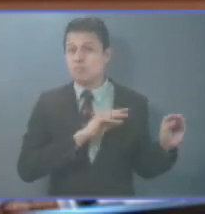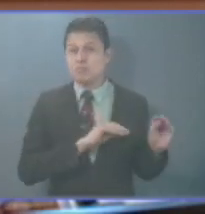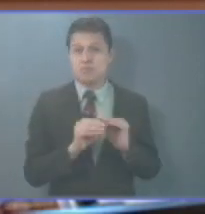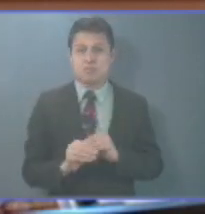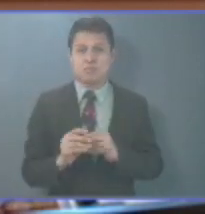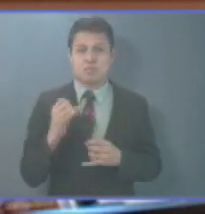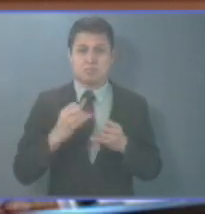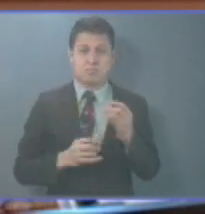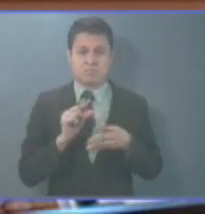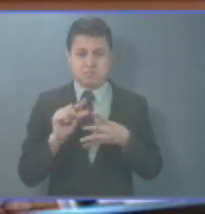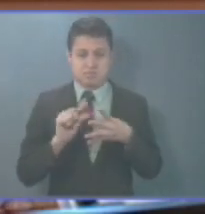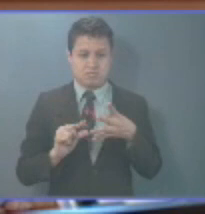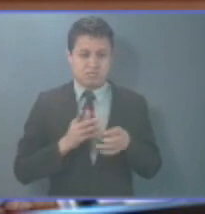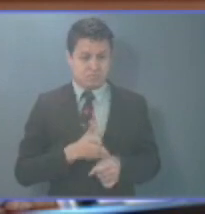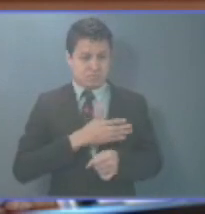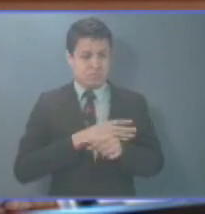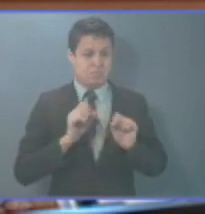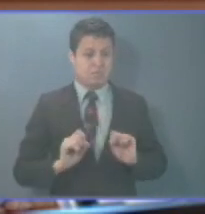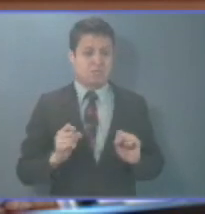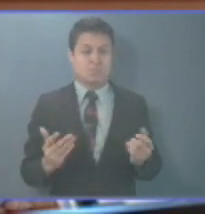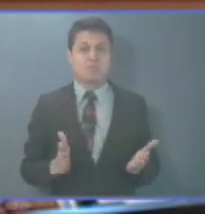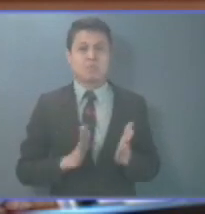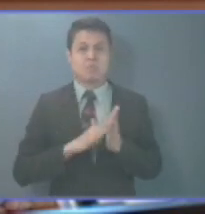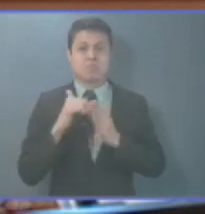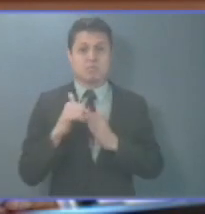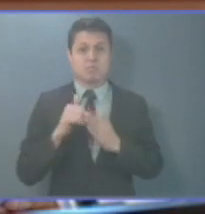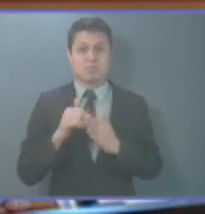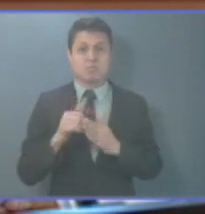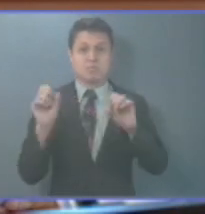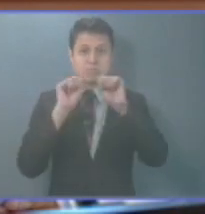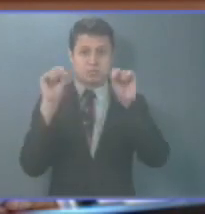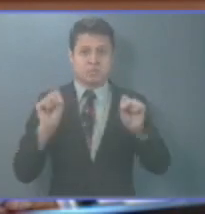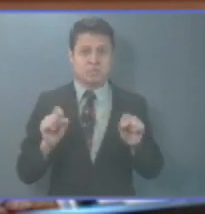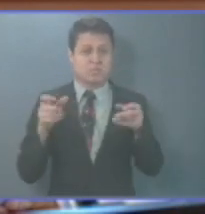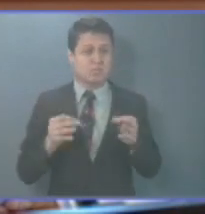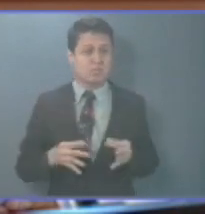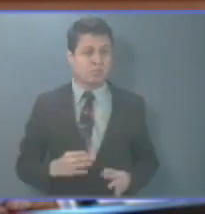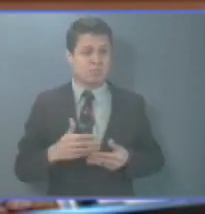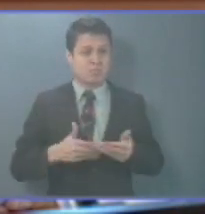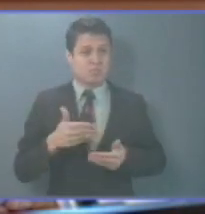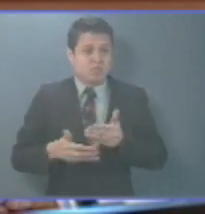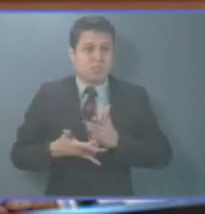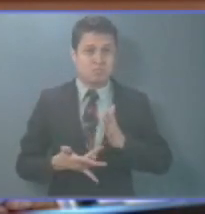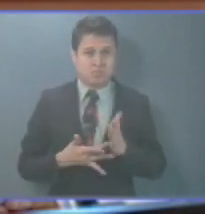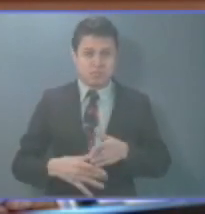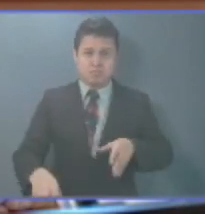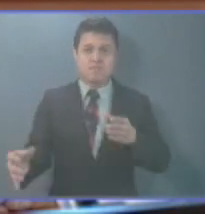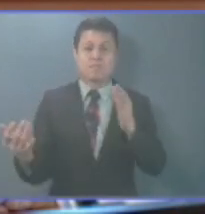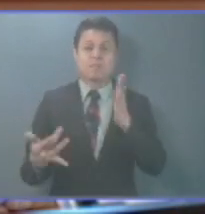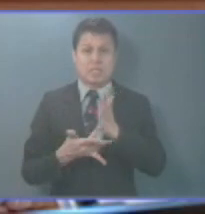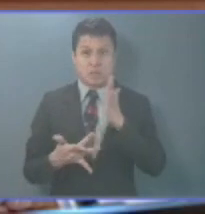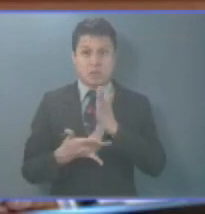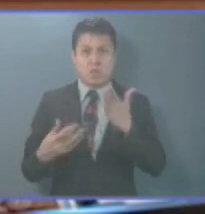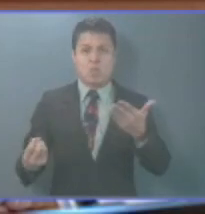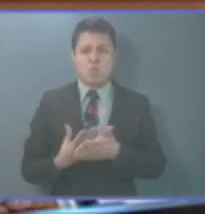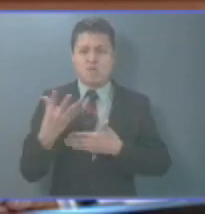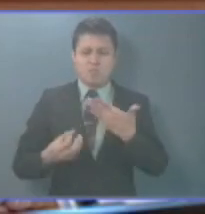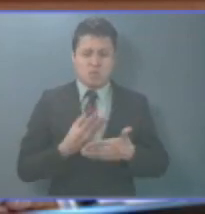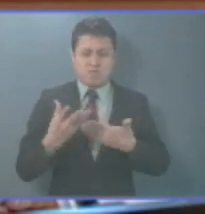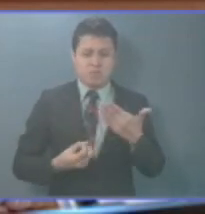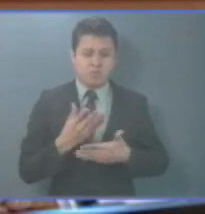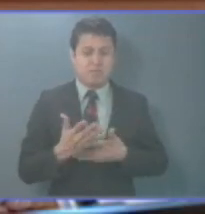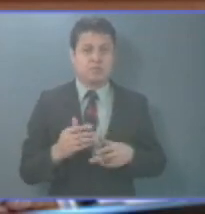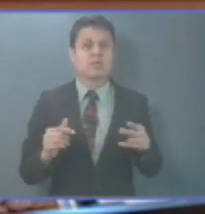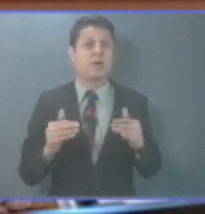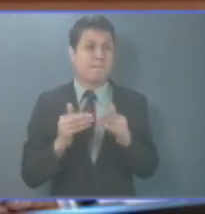inciso anterior, podrán utilizarse programas, sistemas, medidas, mecanismos y tecnología adecuada, tales como la lengua